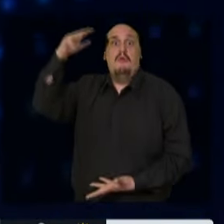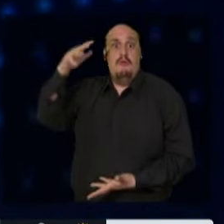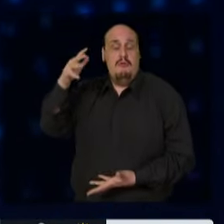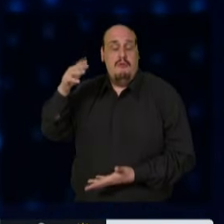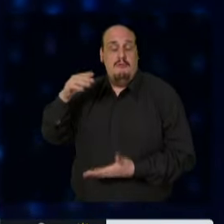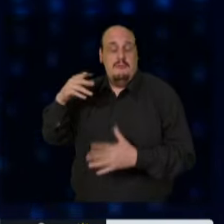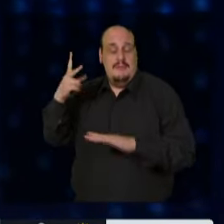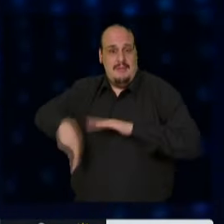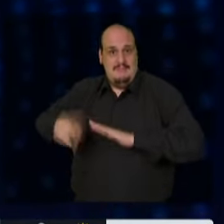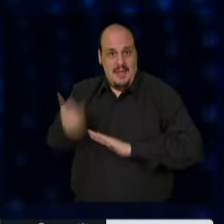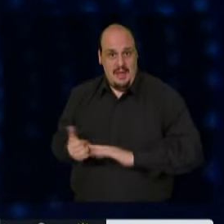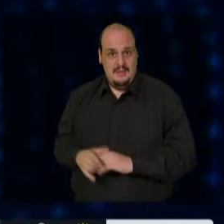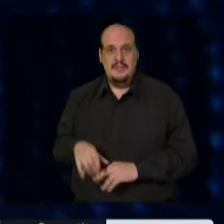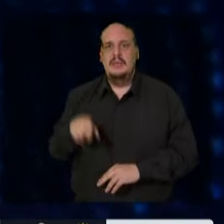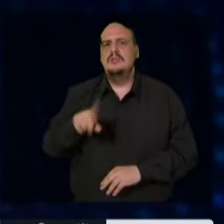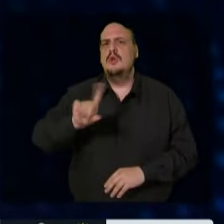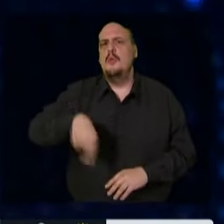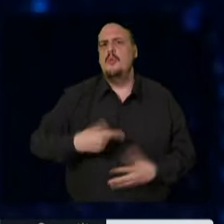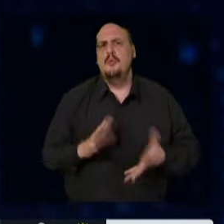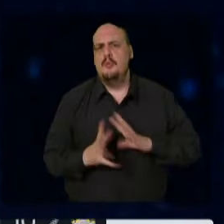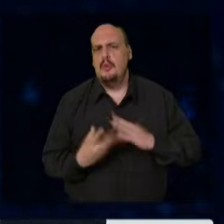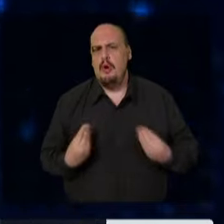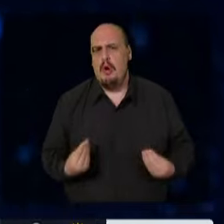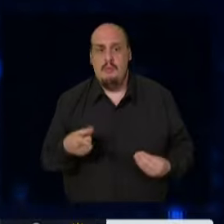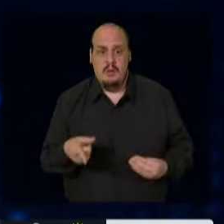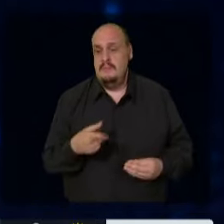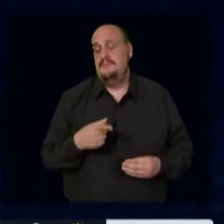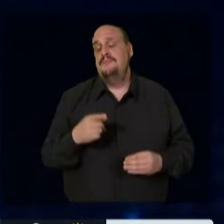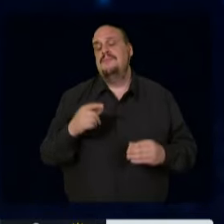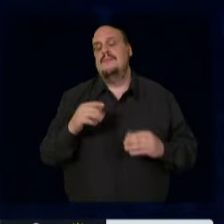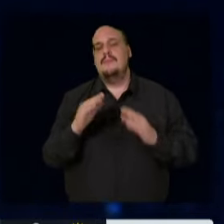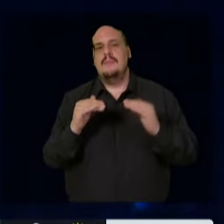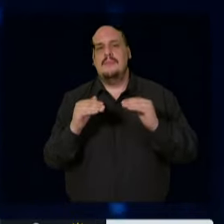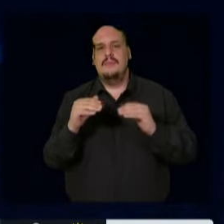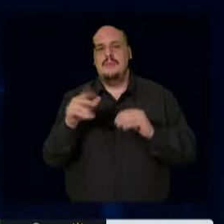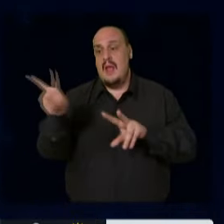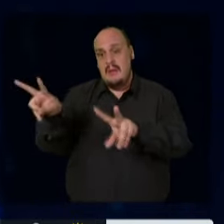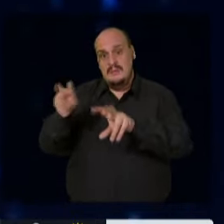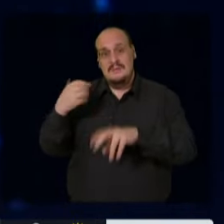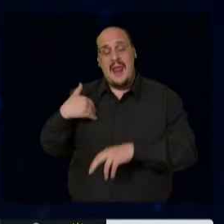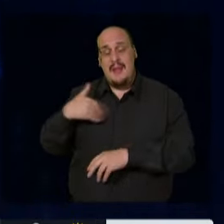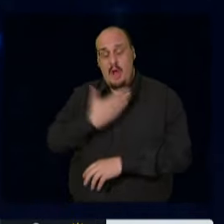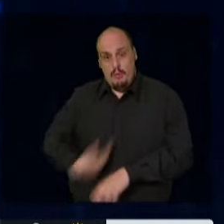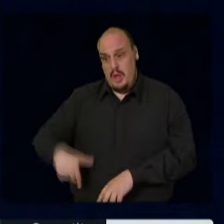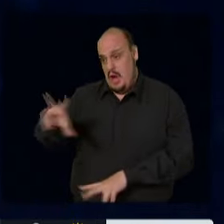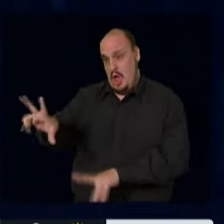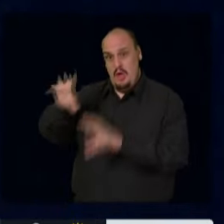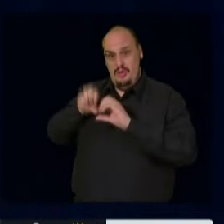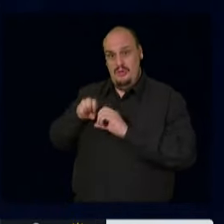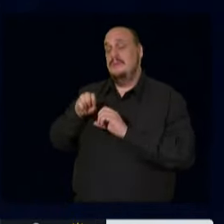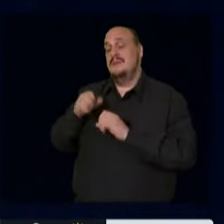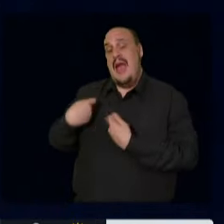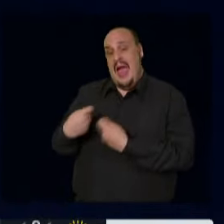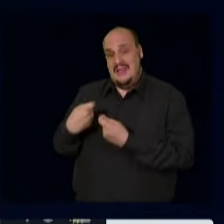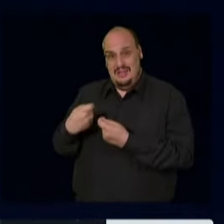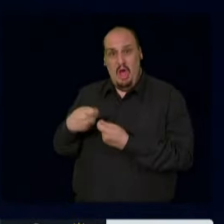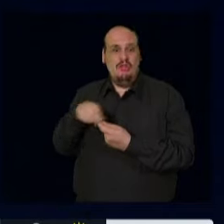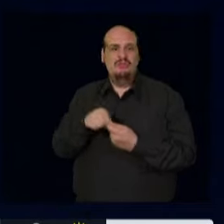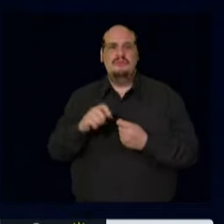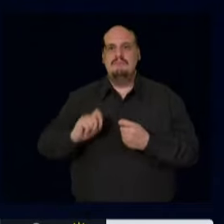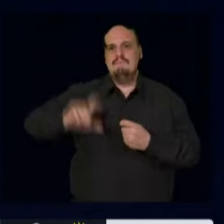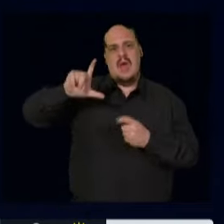una inconsistencia que se resuelve vía déficit fiscal. Y es por eso que Argentina en los últimos 122 años tuvo